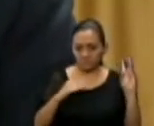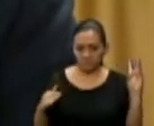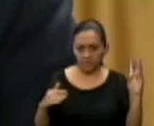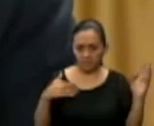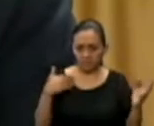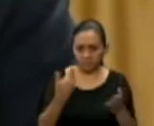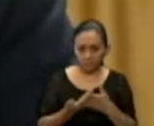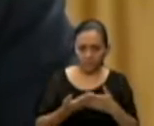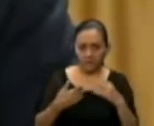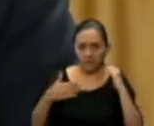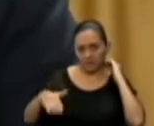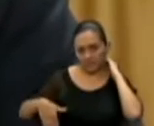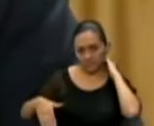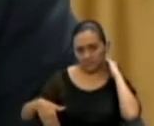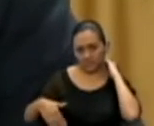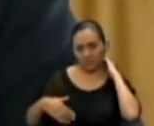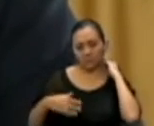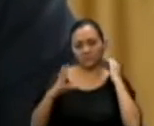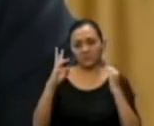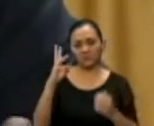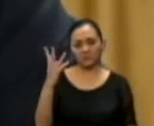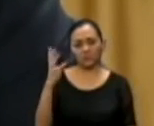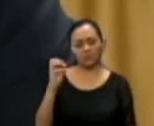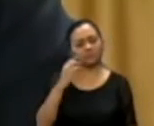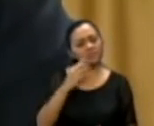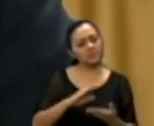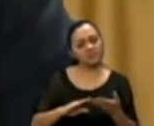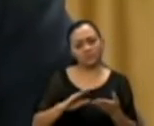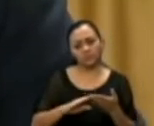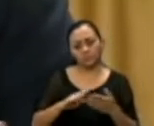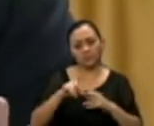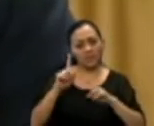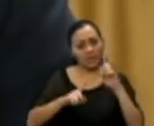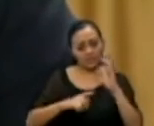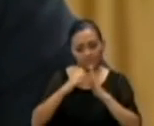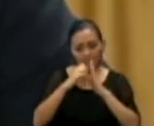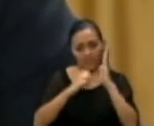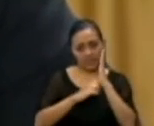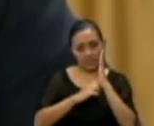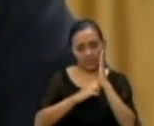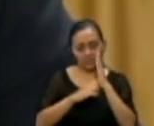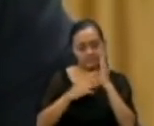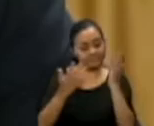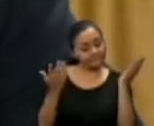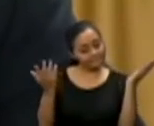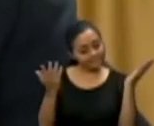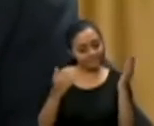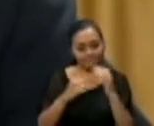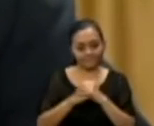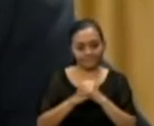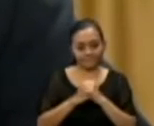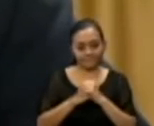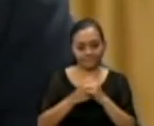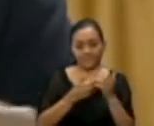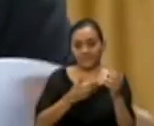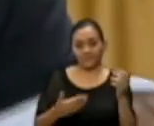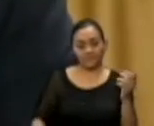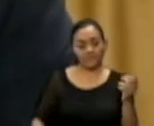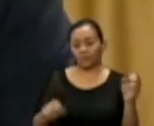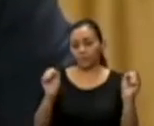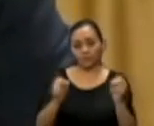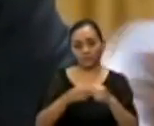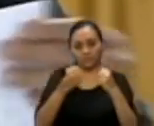todos estuvimos atrasados en el 40 incluso mil disculpas no alguna vez en la agenda presidencial es imposible